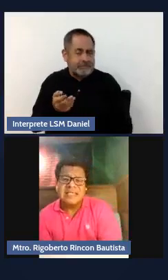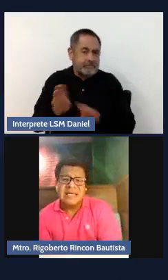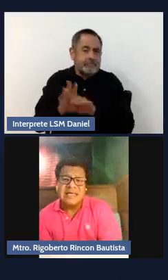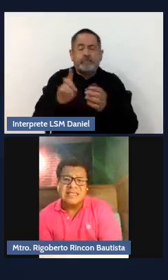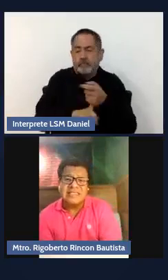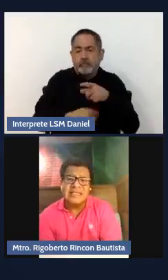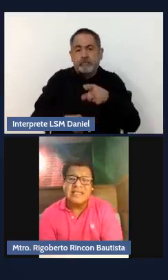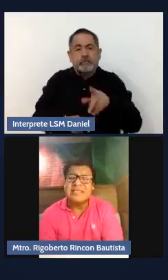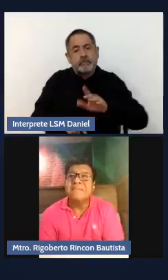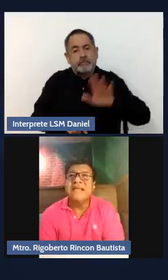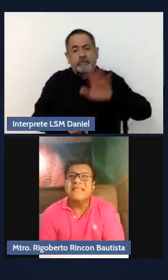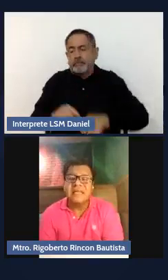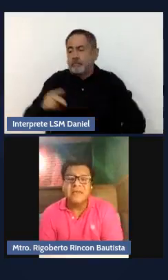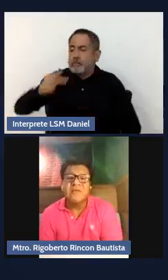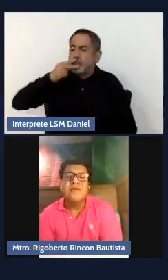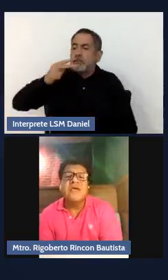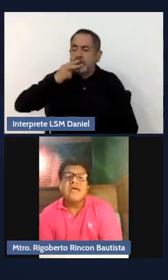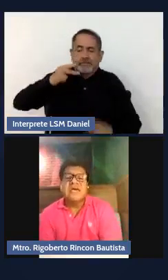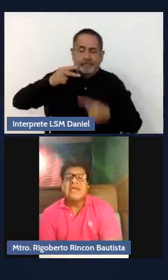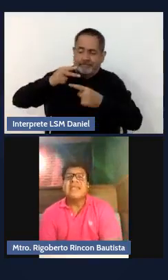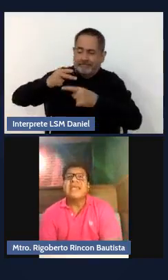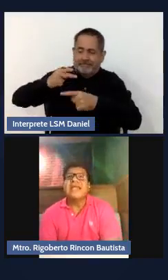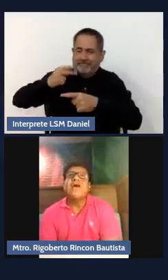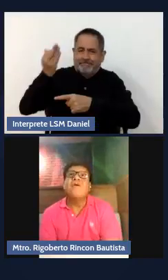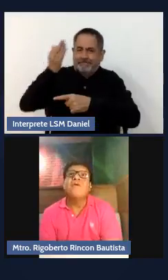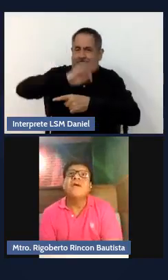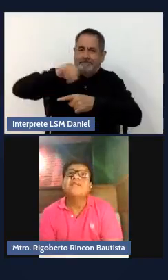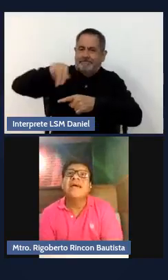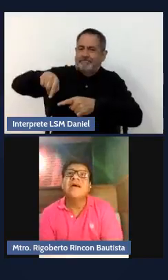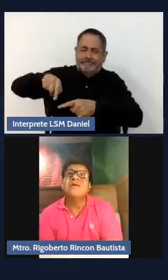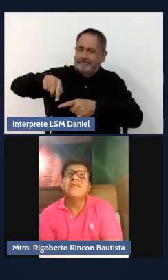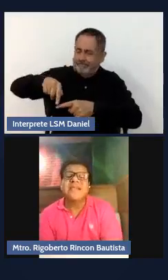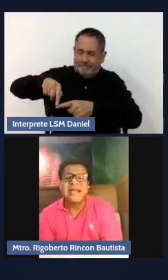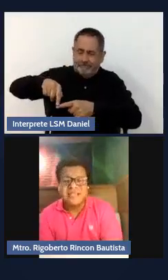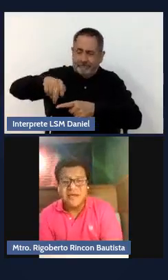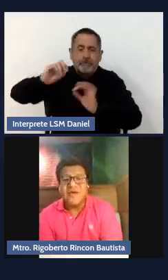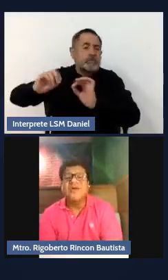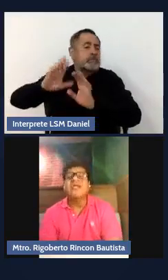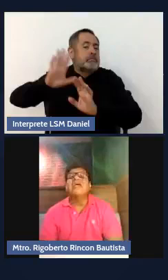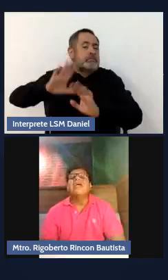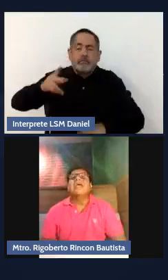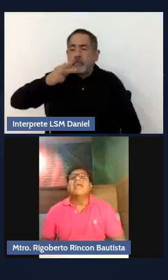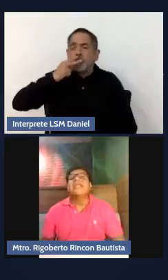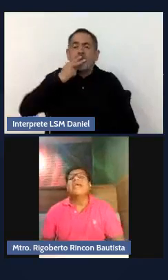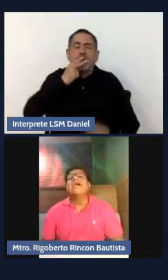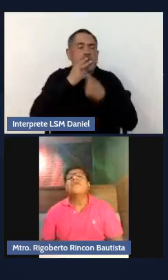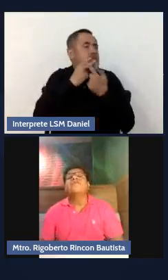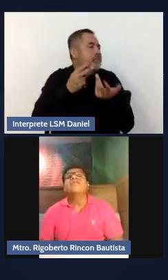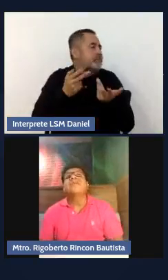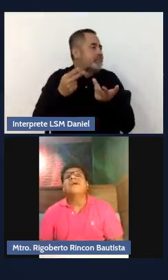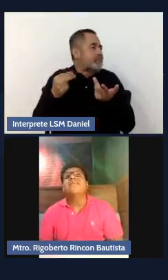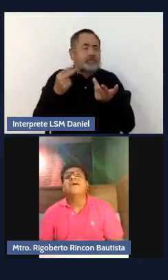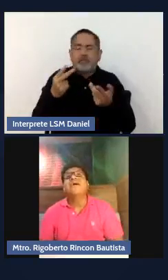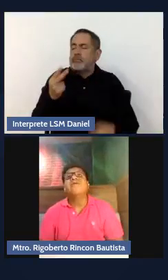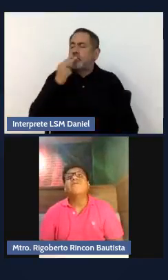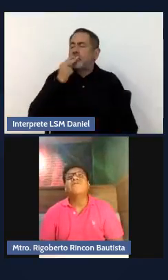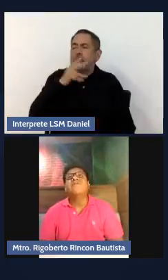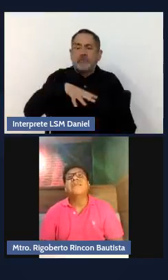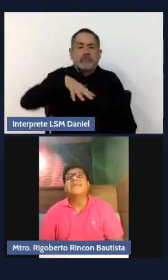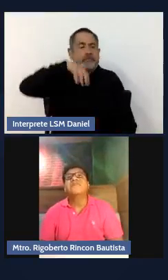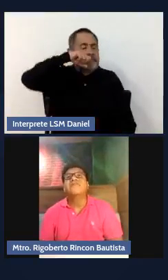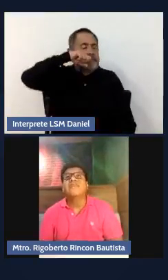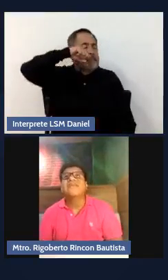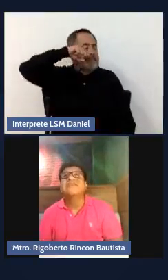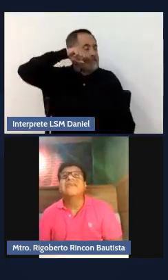que este placebo genera o esta reacción genera, ¿cómo se llama? Una reacción tal vez